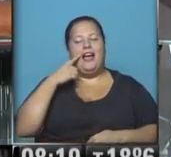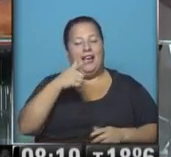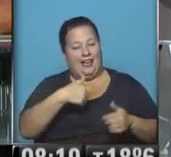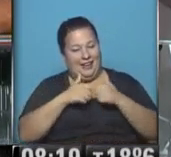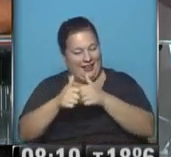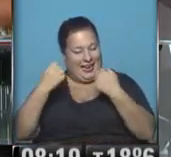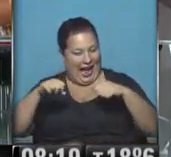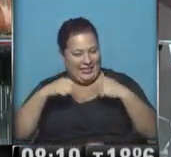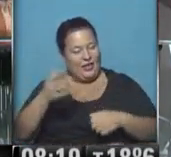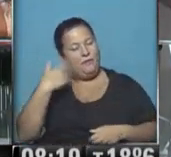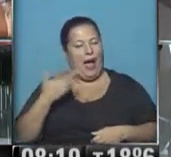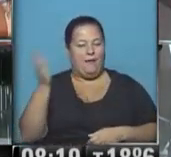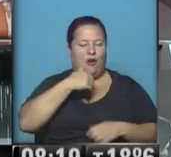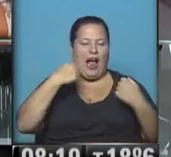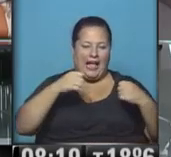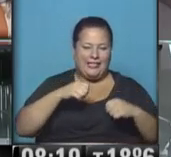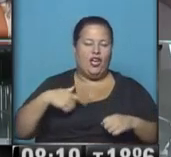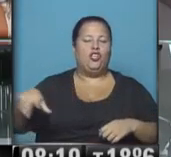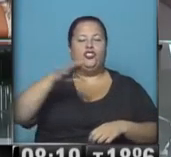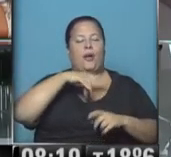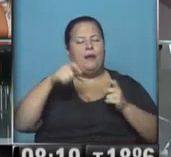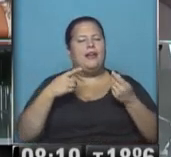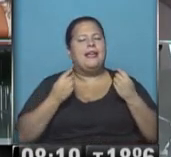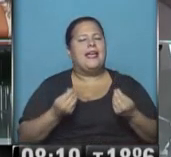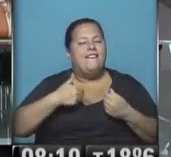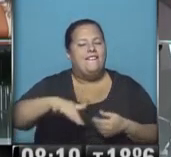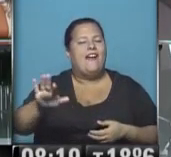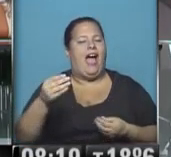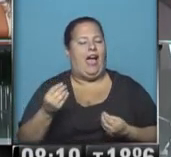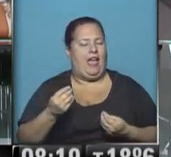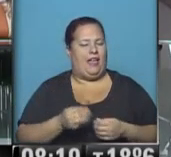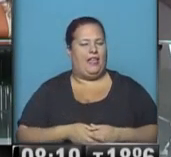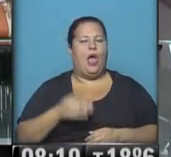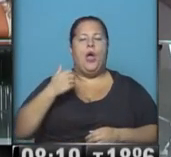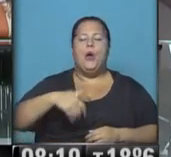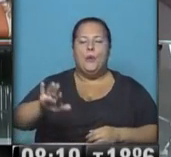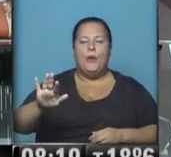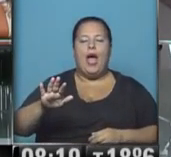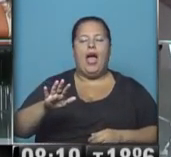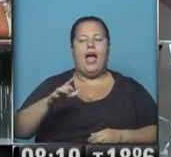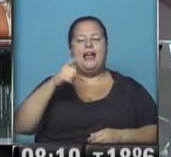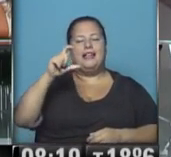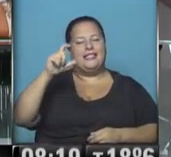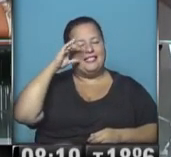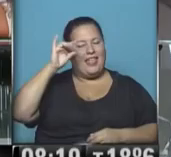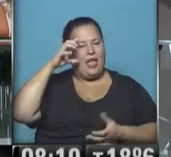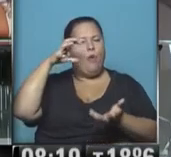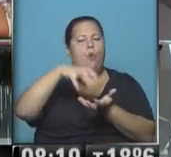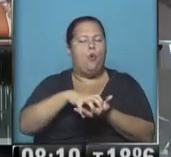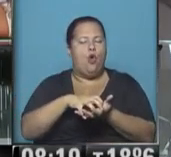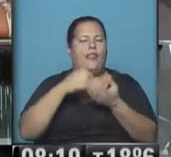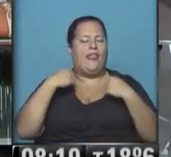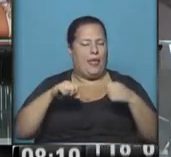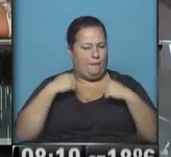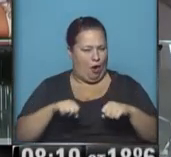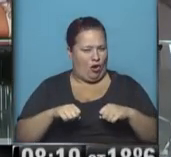ubicarnosamente la llevo a casero y a toda nuestra audiencia. ¿Qué va a pasar? Va a haber una en el SEDEM, que es un organismo de